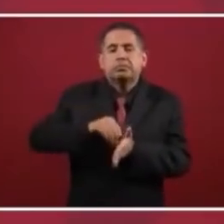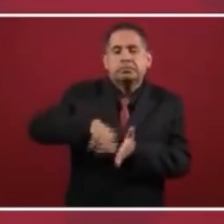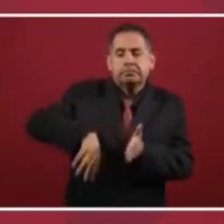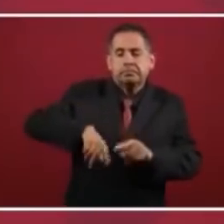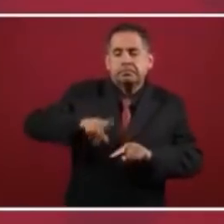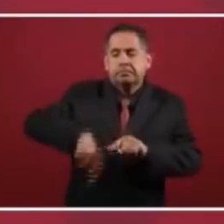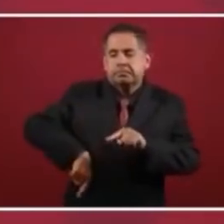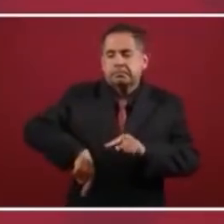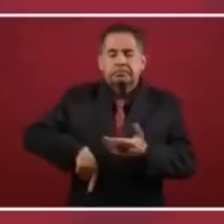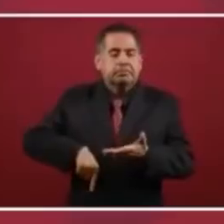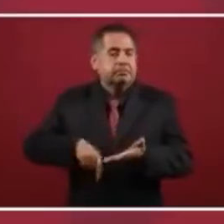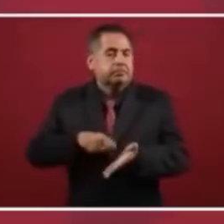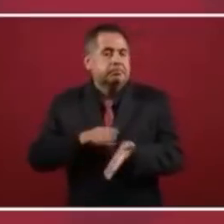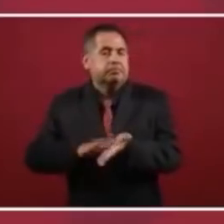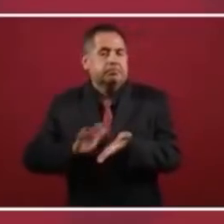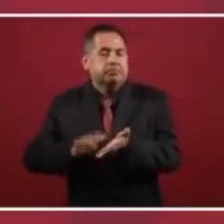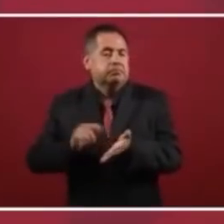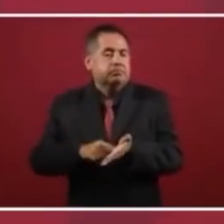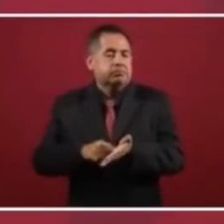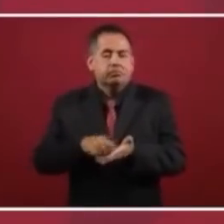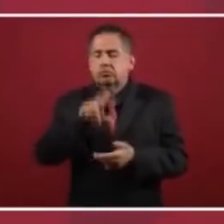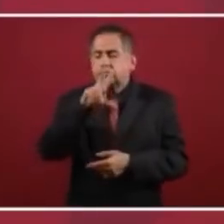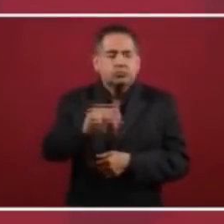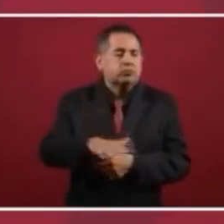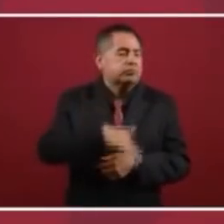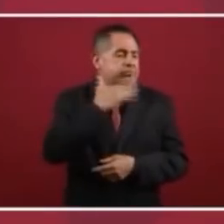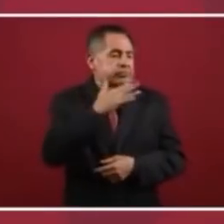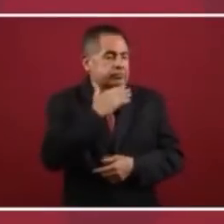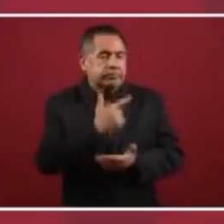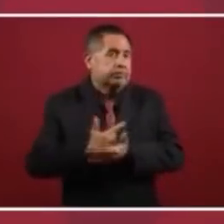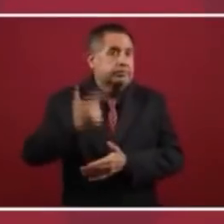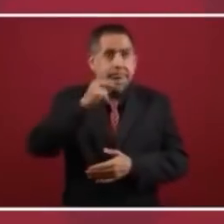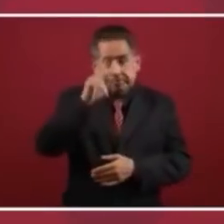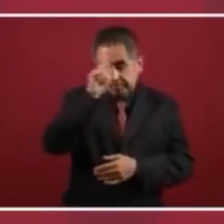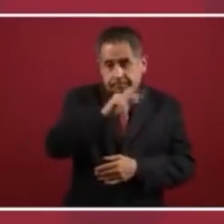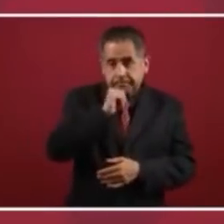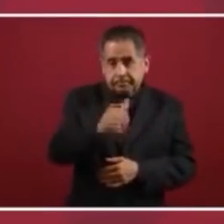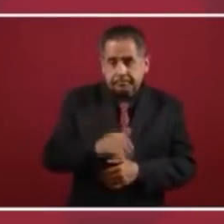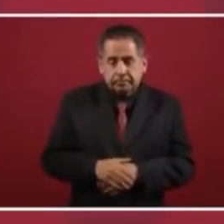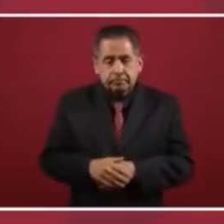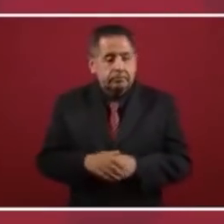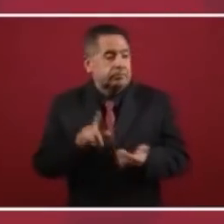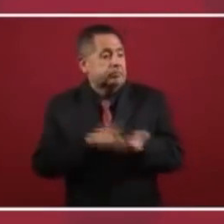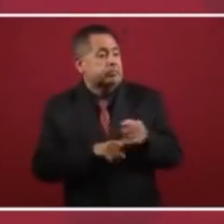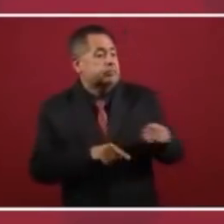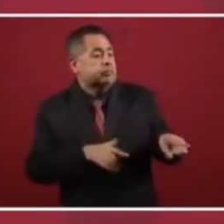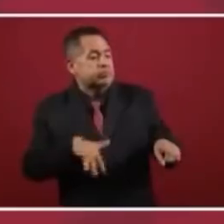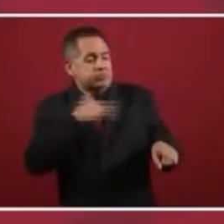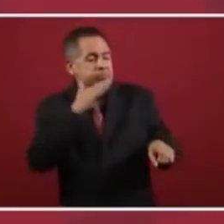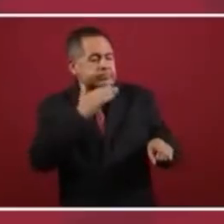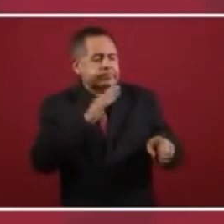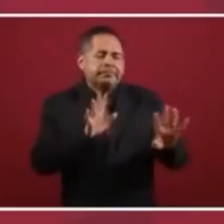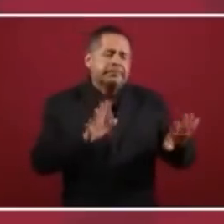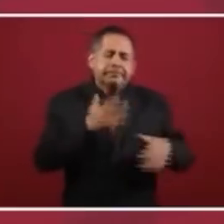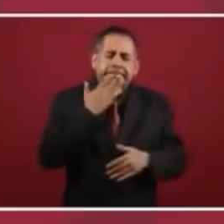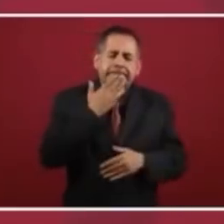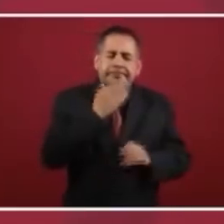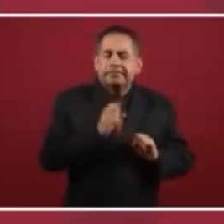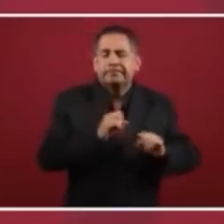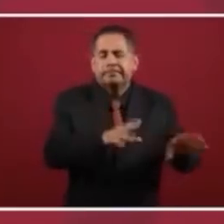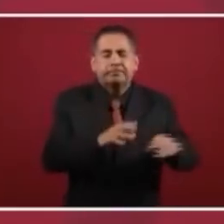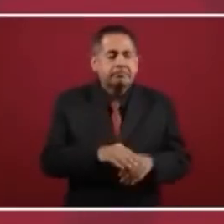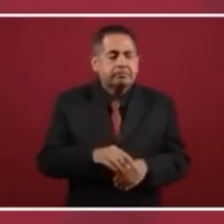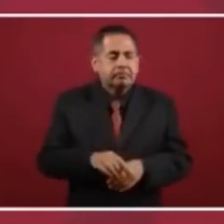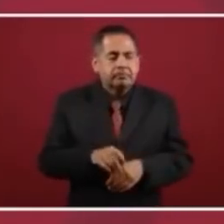se considerara delito grave la corrupción, y el que cometió un acto de corrupción a partir de entonces podía salir